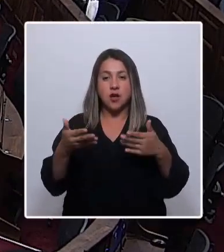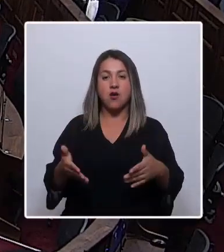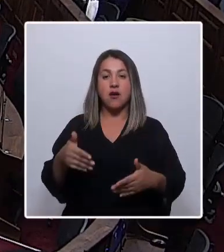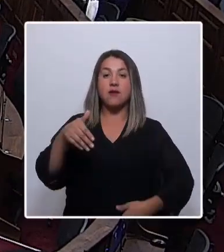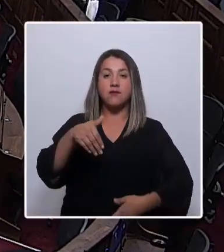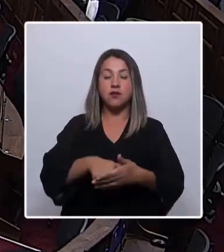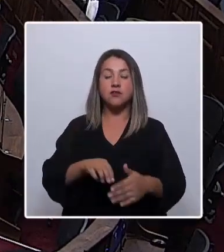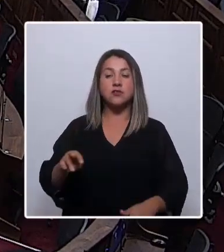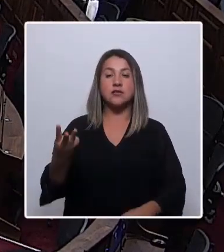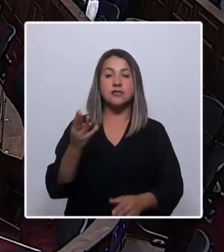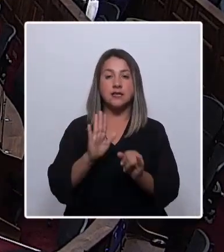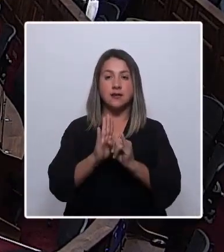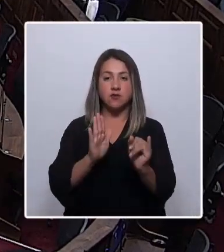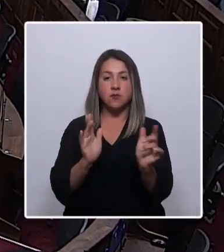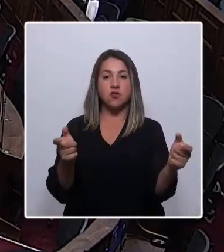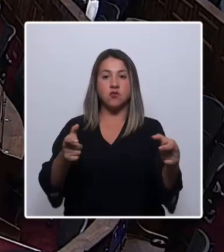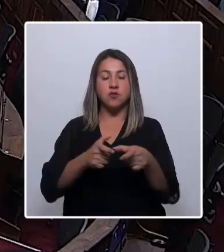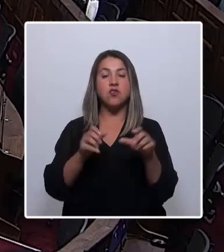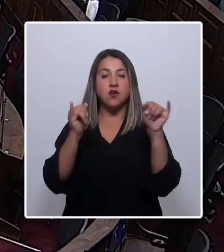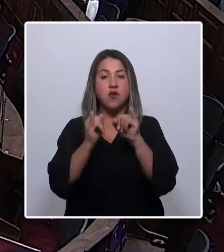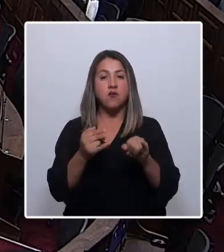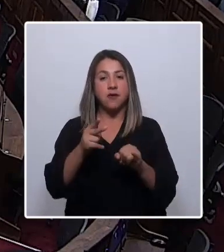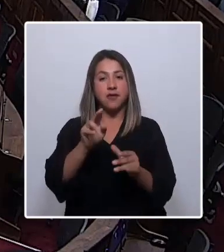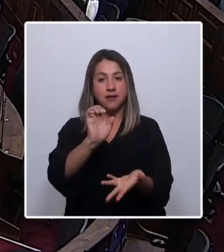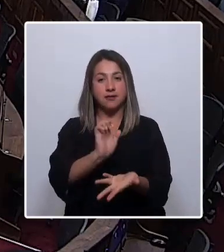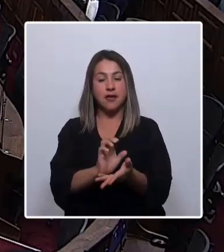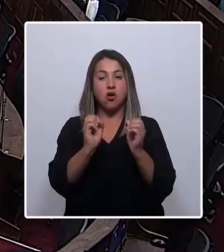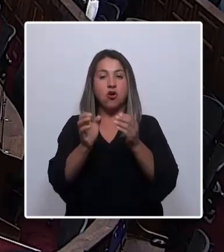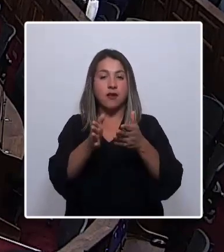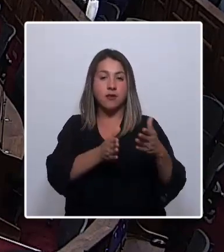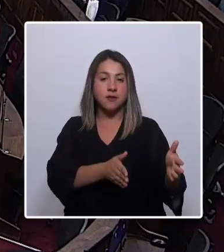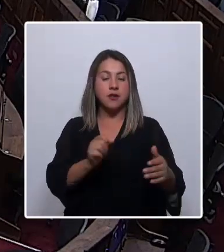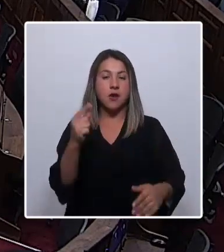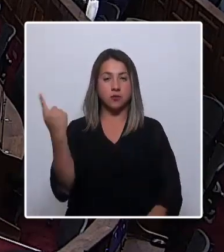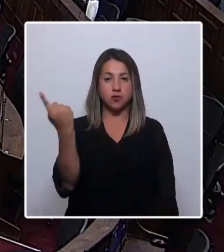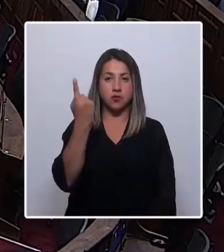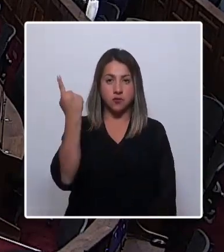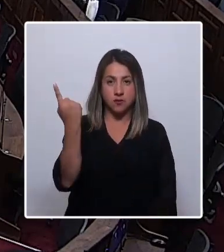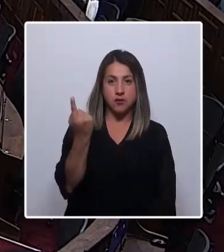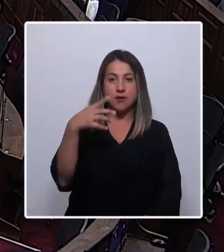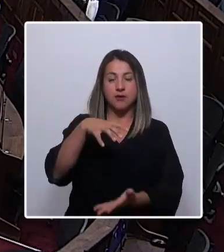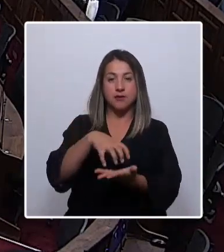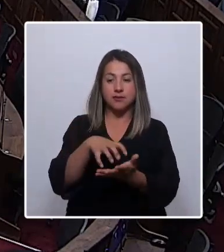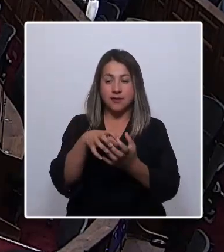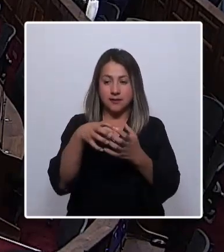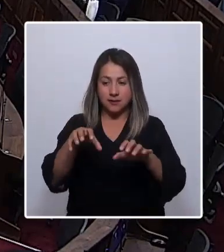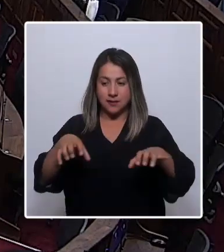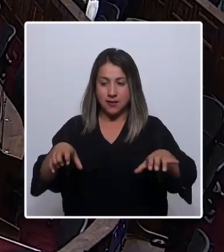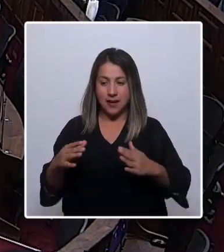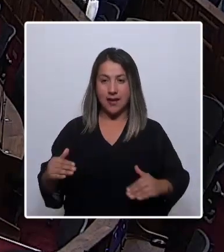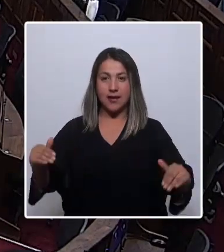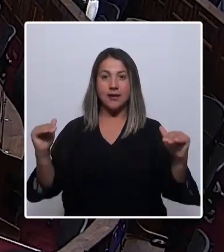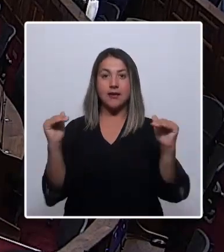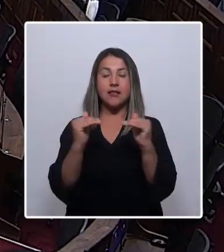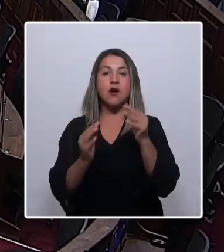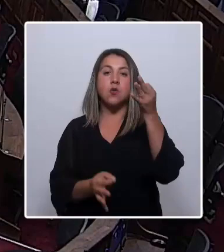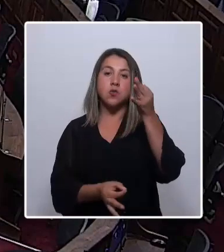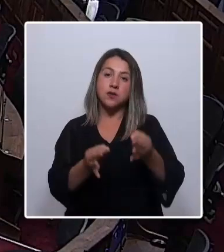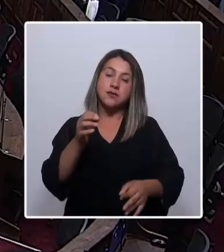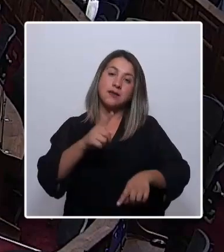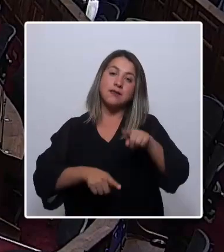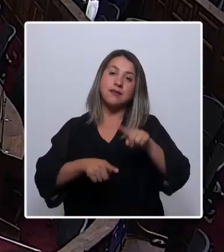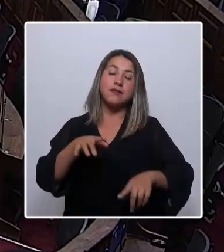del tercer informe de la Comisión de Forma de Estado, Ordenamiento, Autonomía, Descentralización, Equidad, Justicia